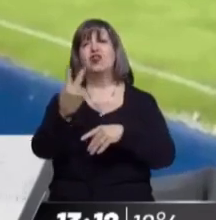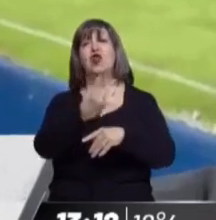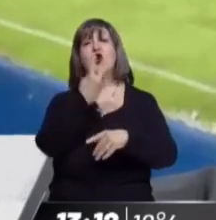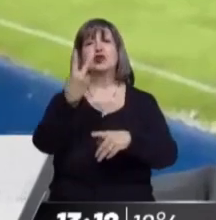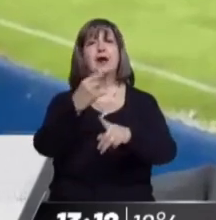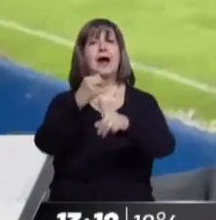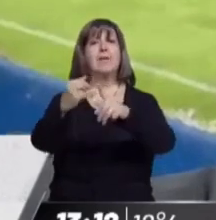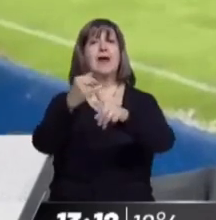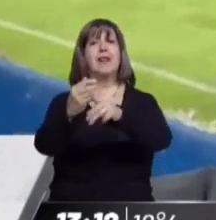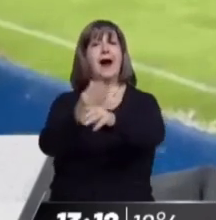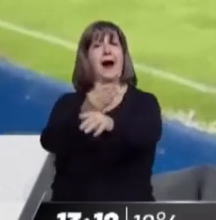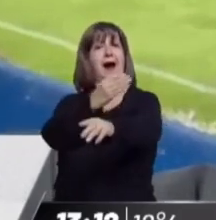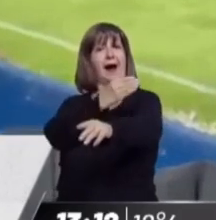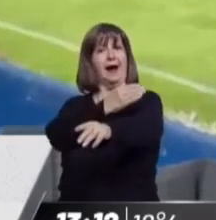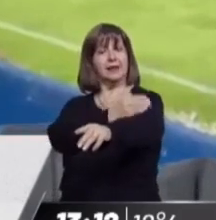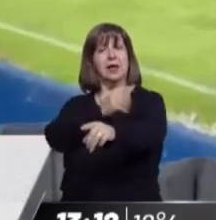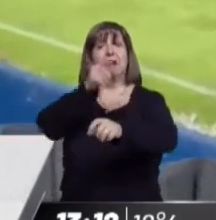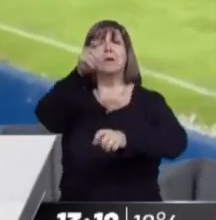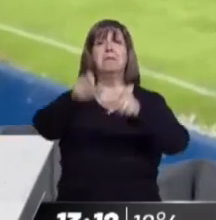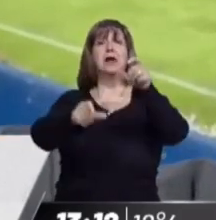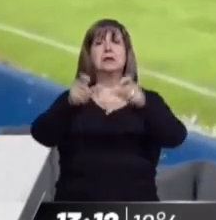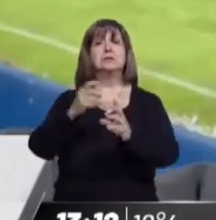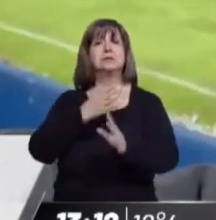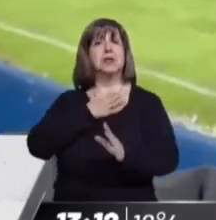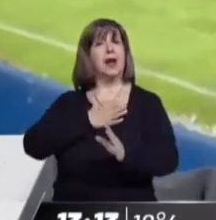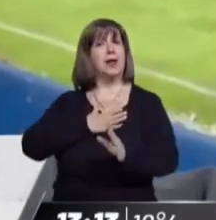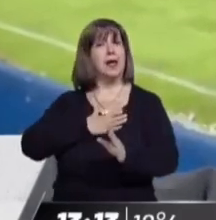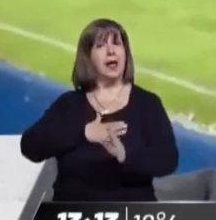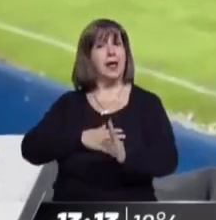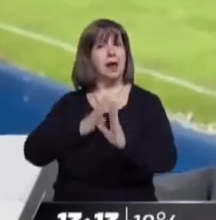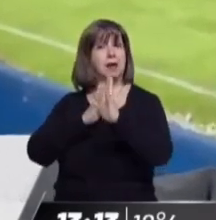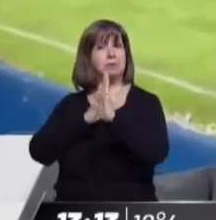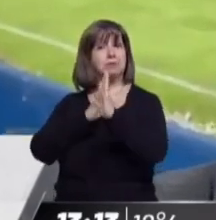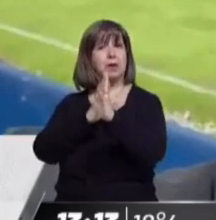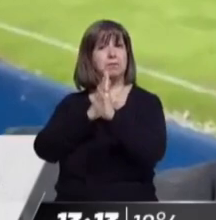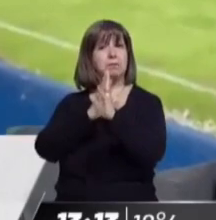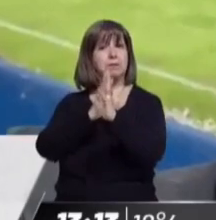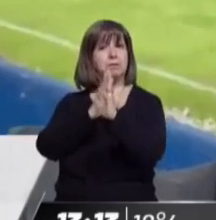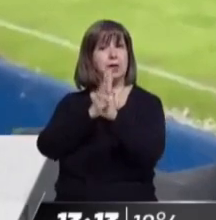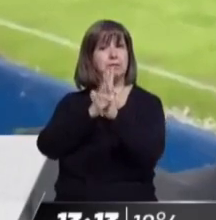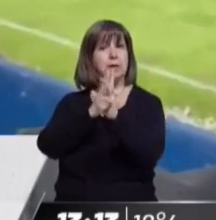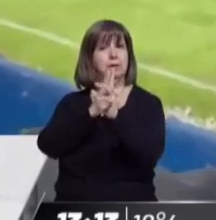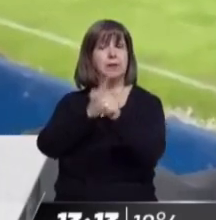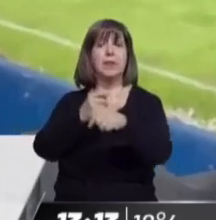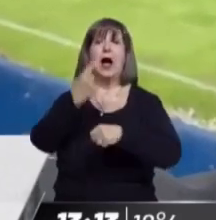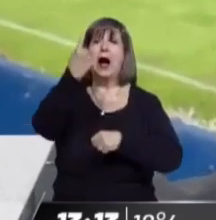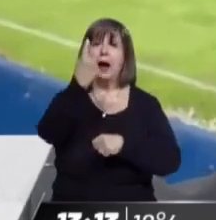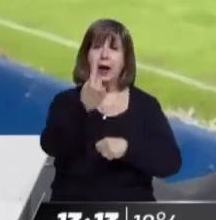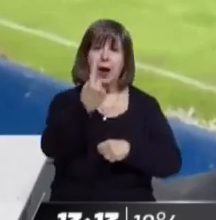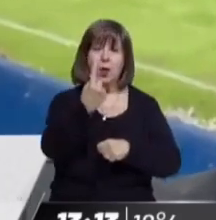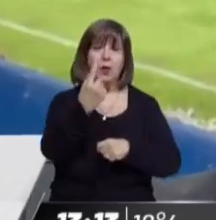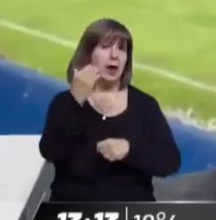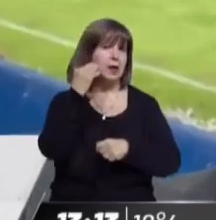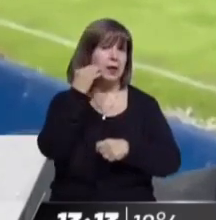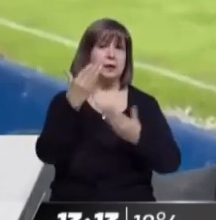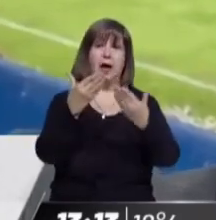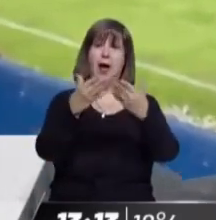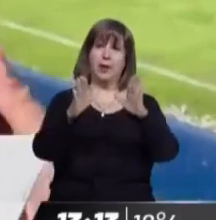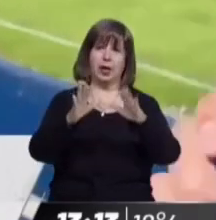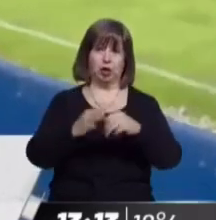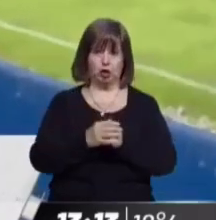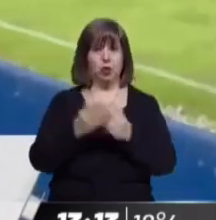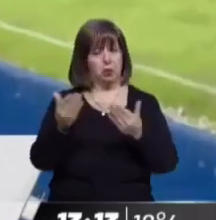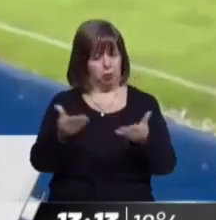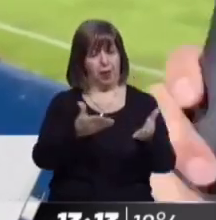medias antes y que el público pueda venir con tiempo y que puede ingresar con tranquilidad Así que a las 13 horas Ya vamos a tener apertura de